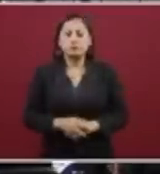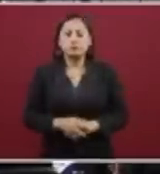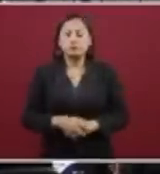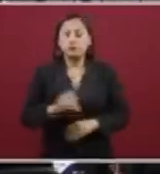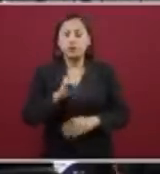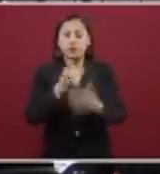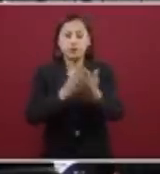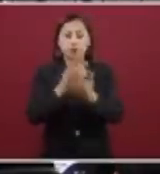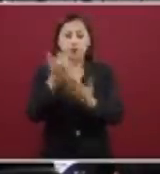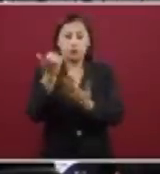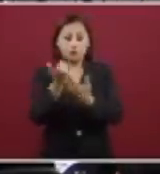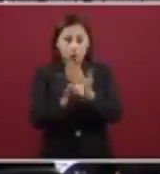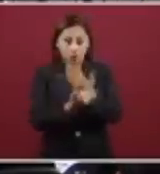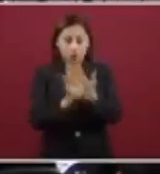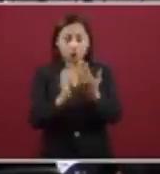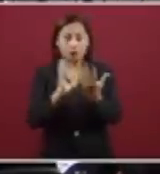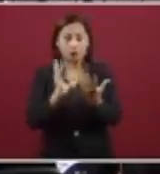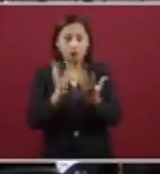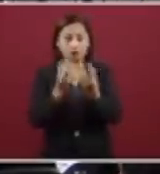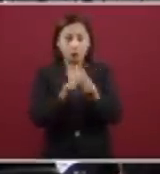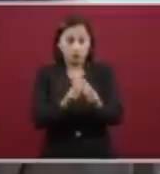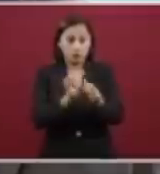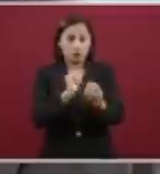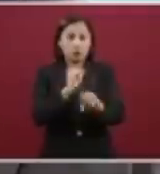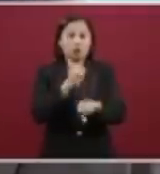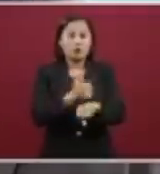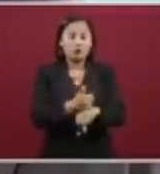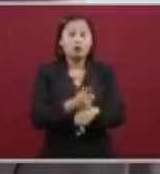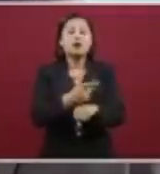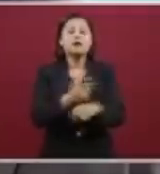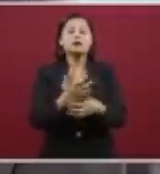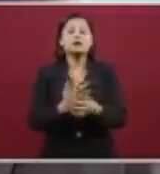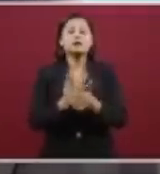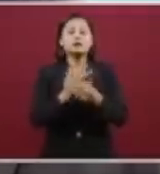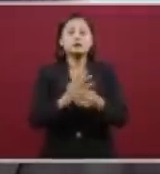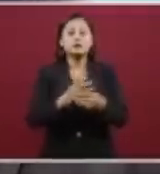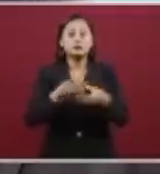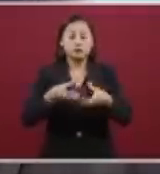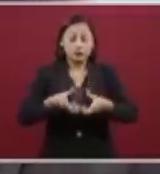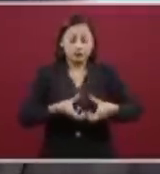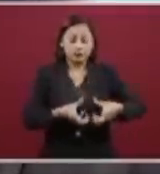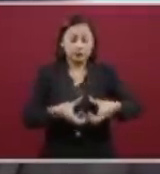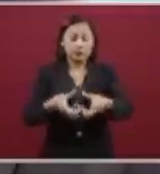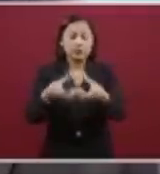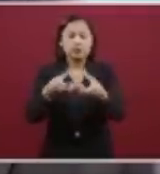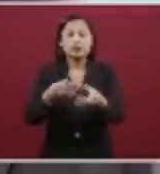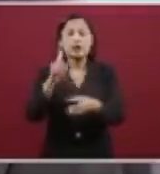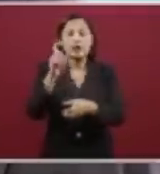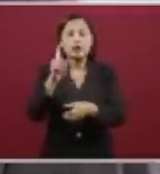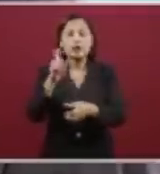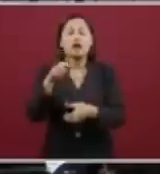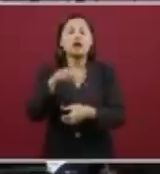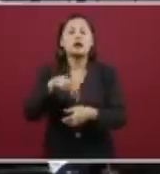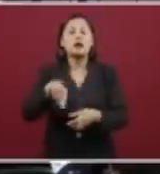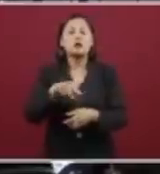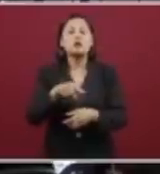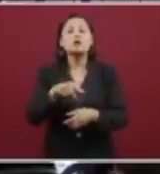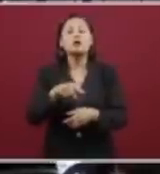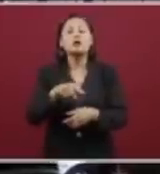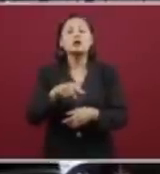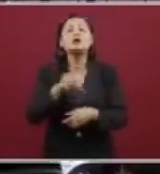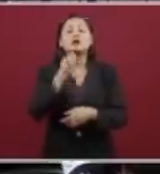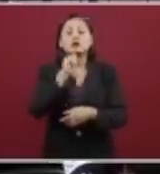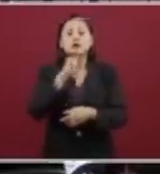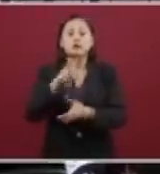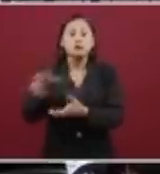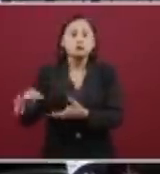contemplaba la pavimentación y entubamiento de cerca de 200 kilómetros de cauce lo que implicaba un grave efecto